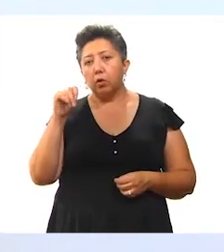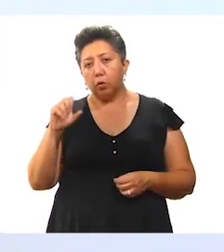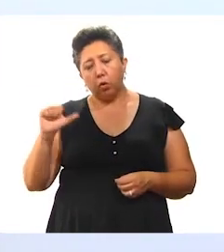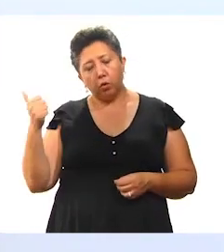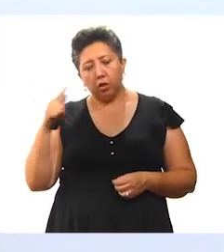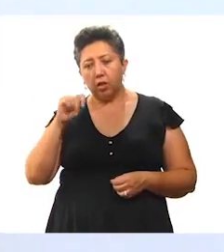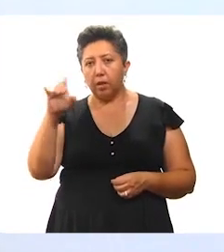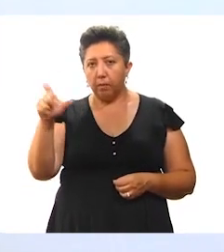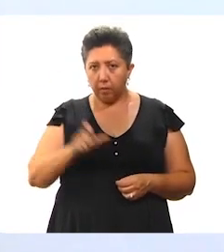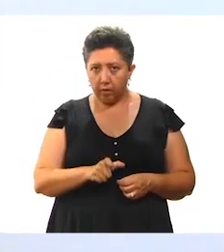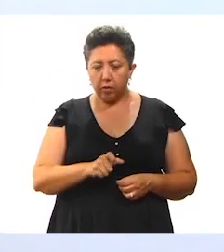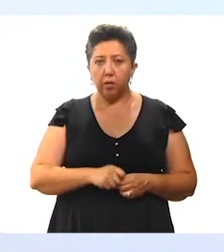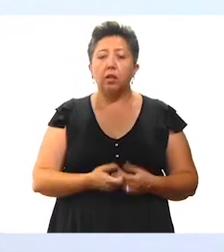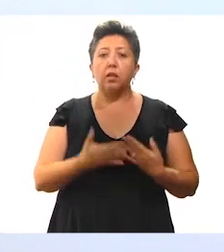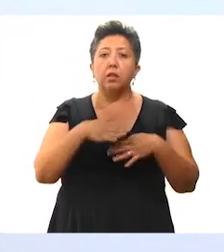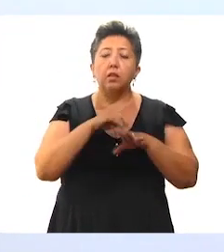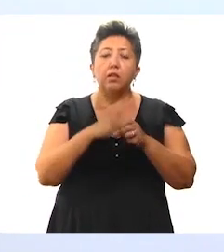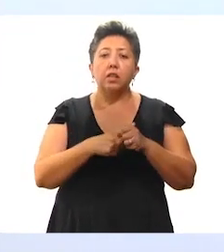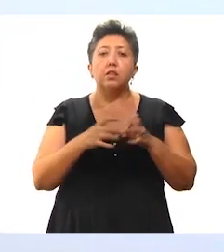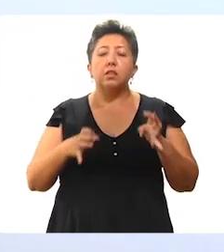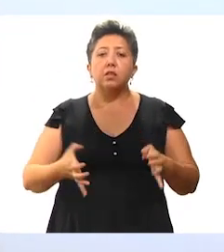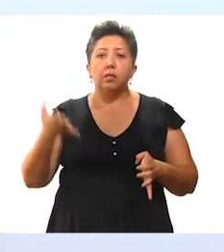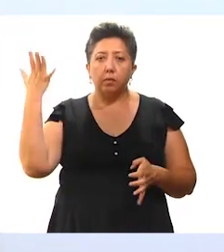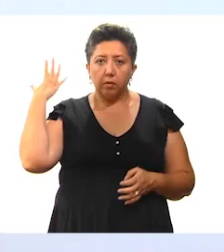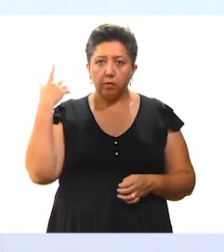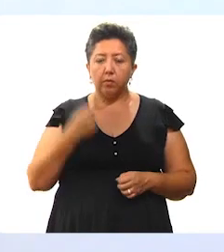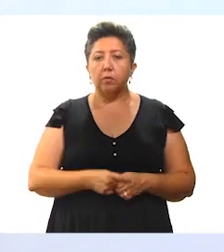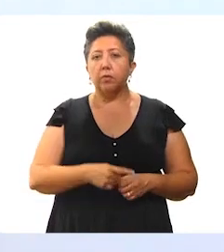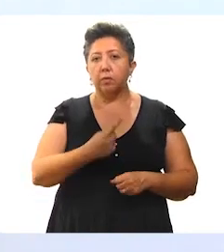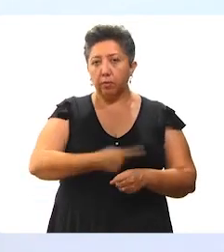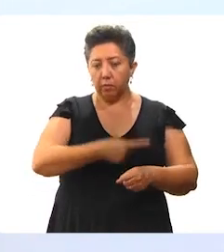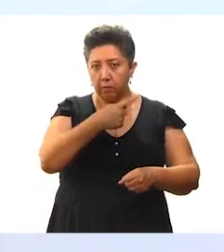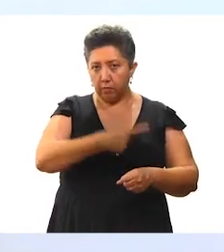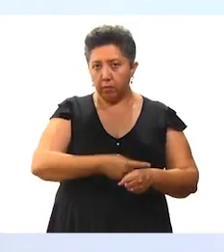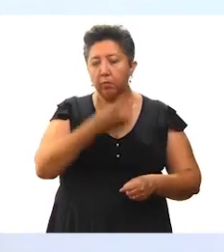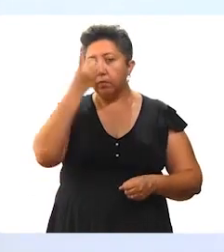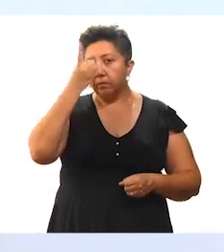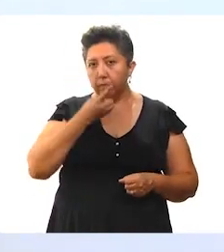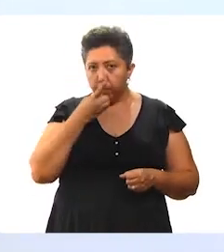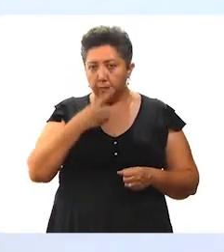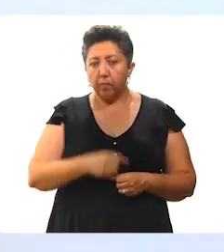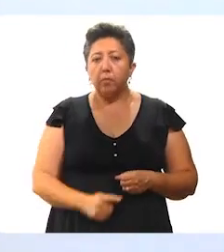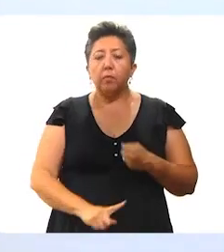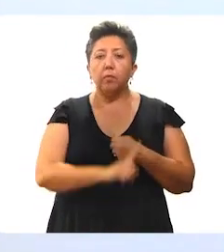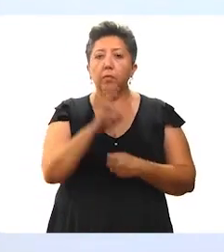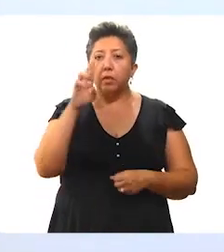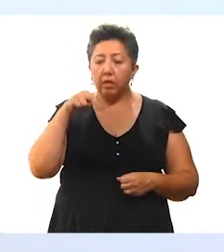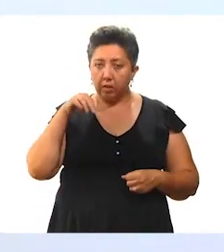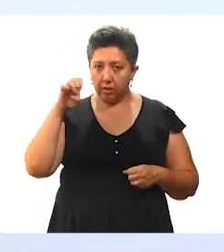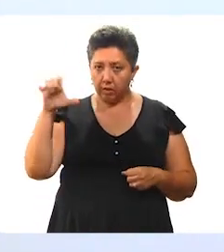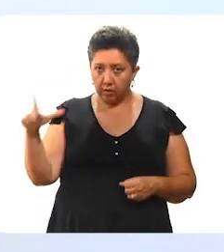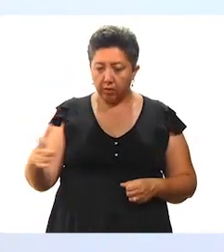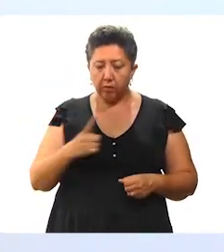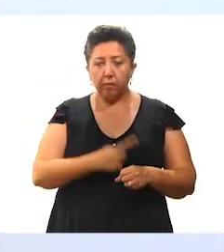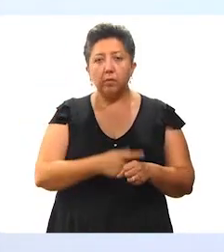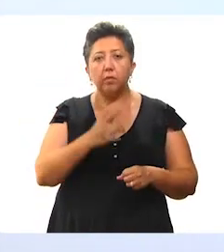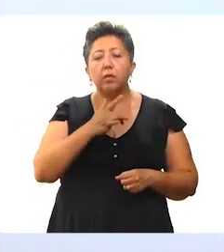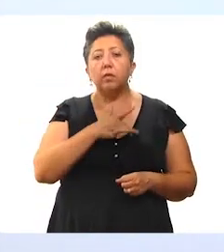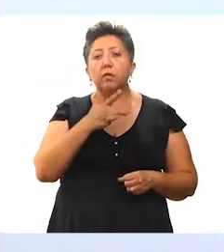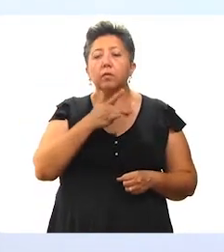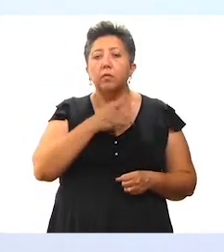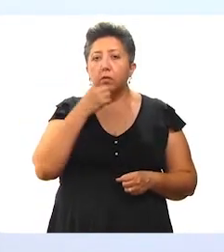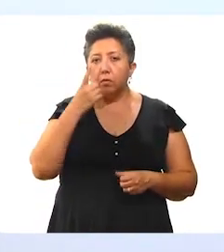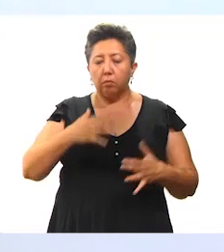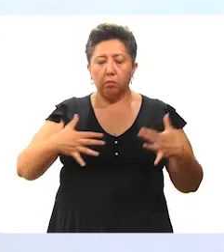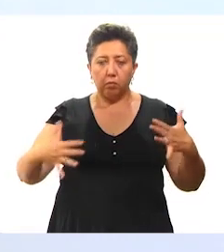y uno en Temax. Entre sus principales enfermedades se encontraban hipertensión, diabetes, insuficiencia renal crónica, enfermedad